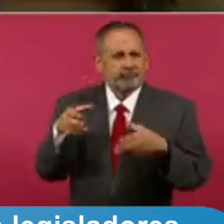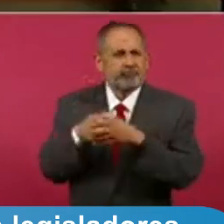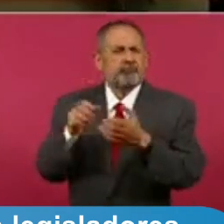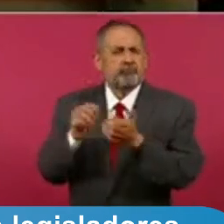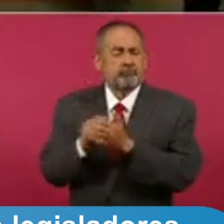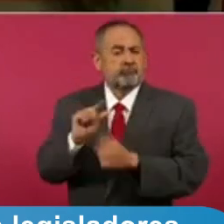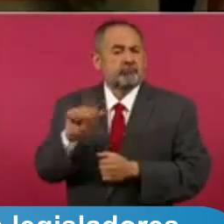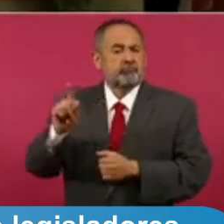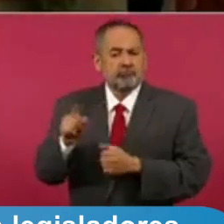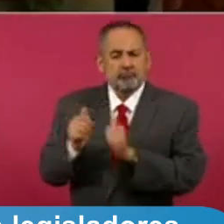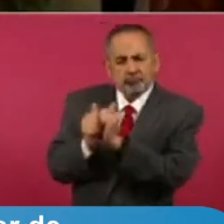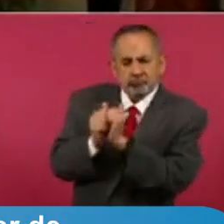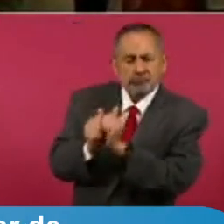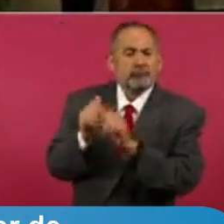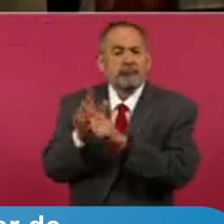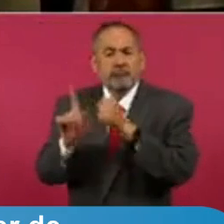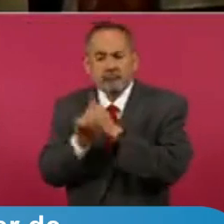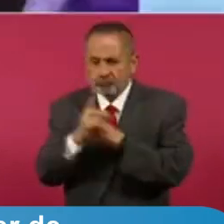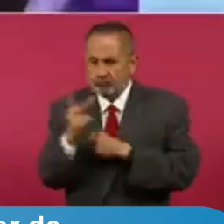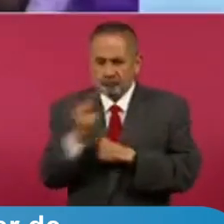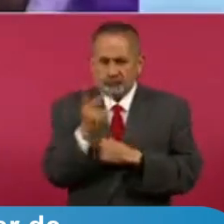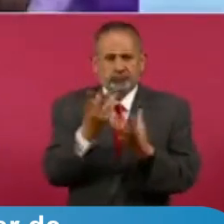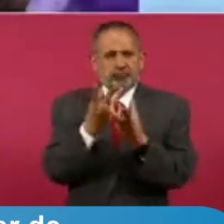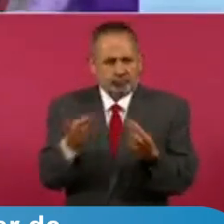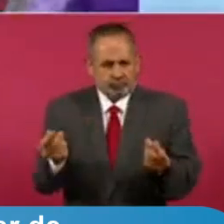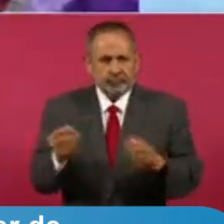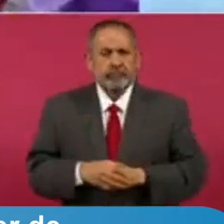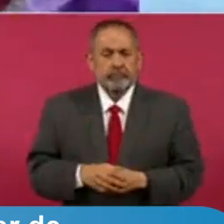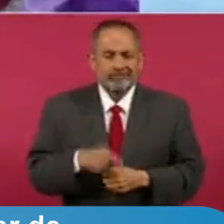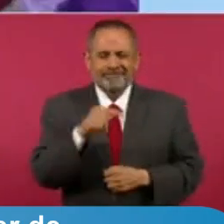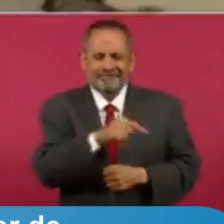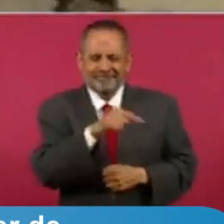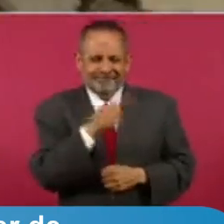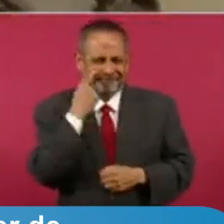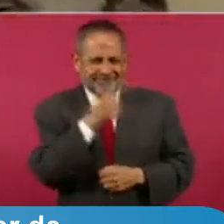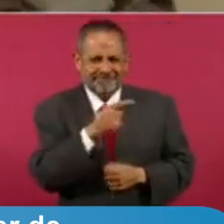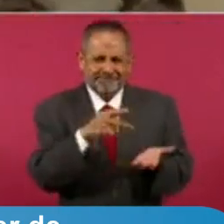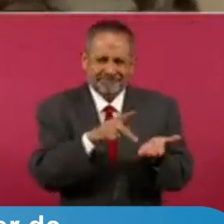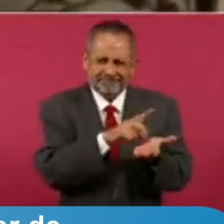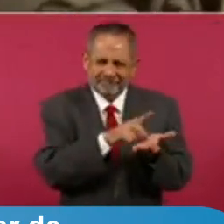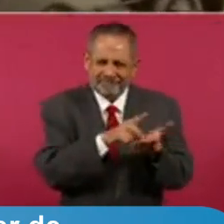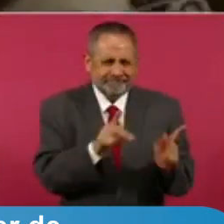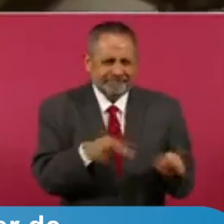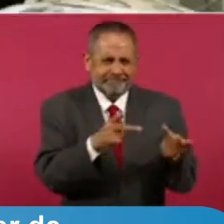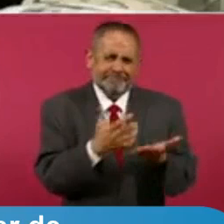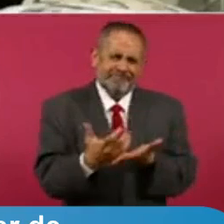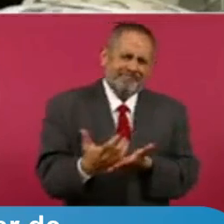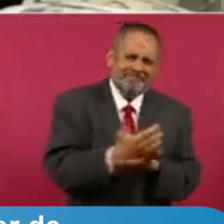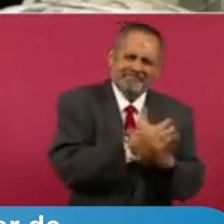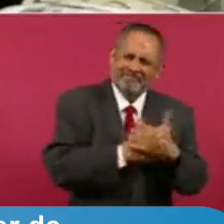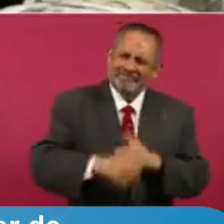el interés para atender los problemas que afectan a ambos países. El narcotráfico es un tema que produce ganancias desbordadas para la